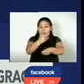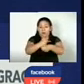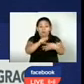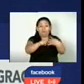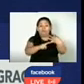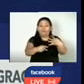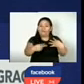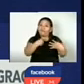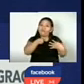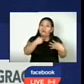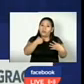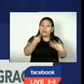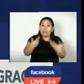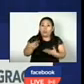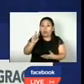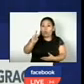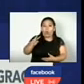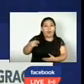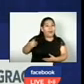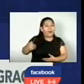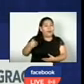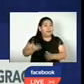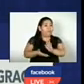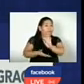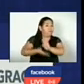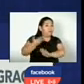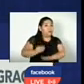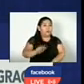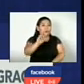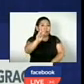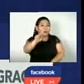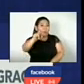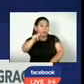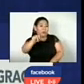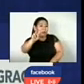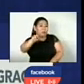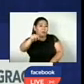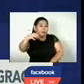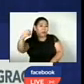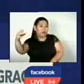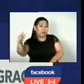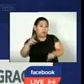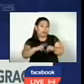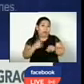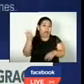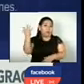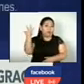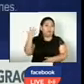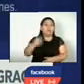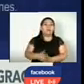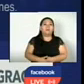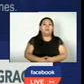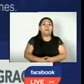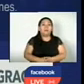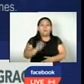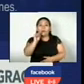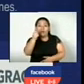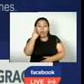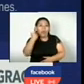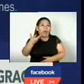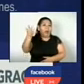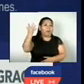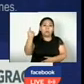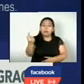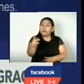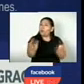cifra que se ha disparado en dos años de 2.2 millones que se registraban en 2018 muchas personas que antes